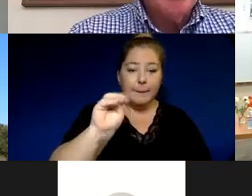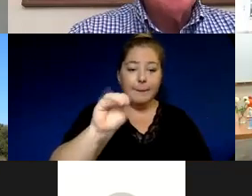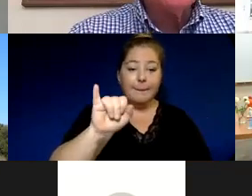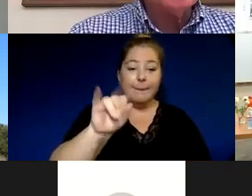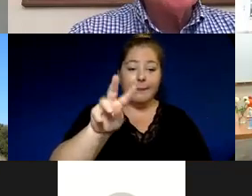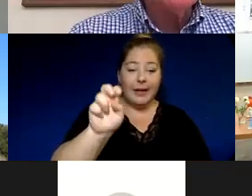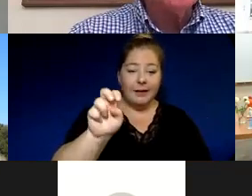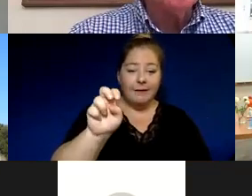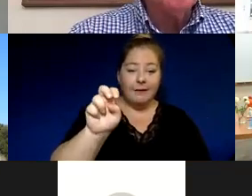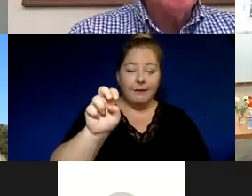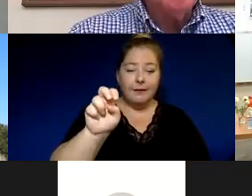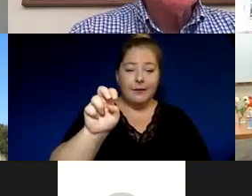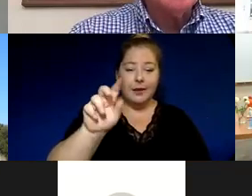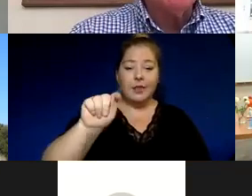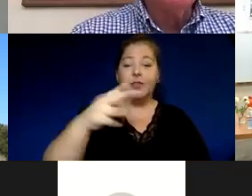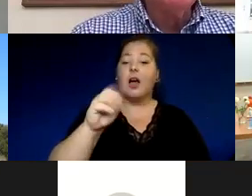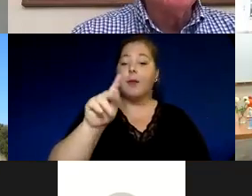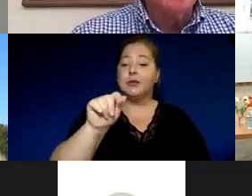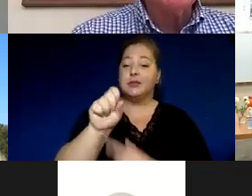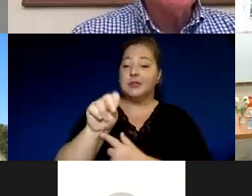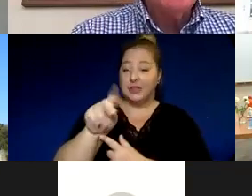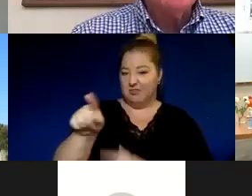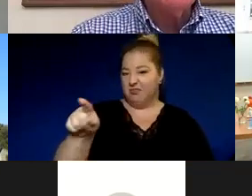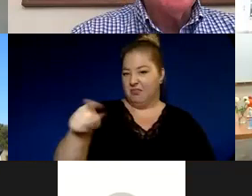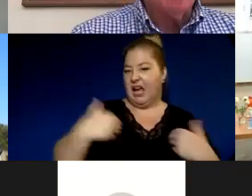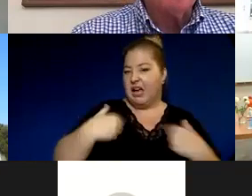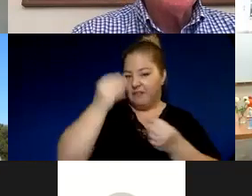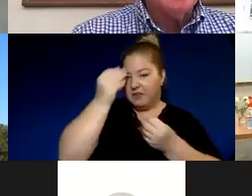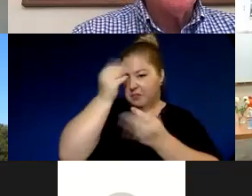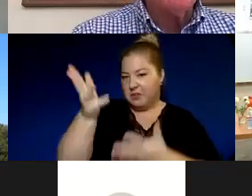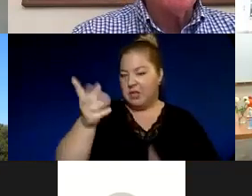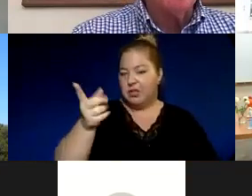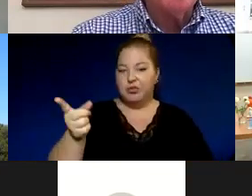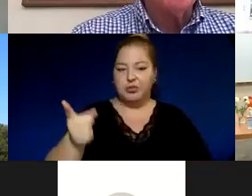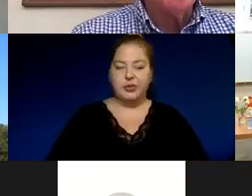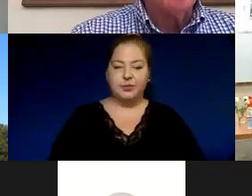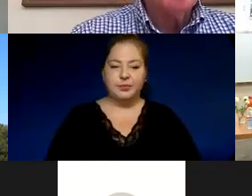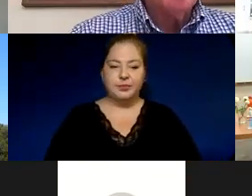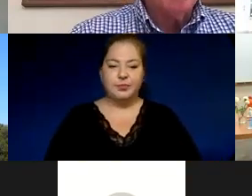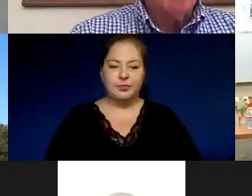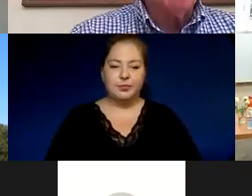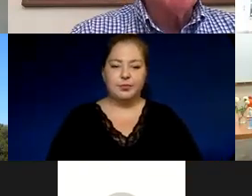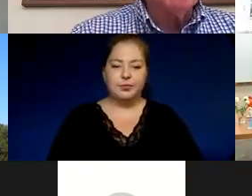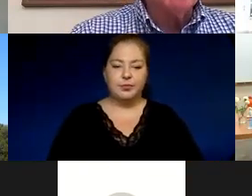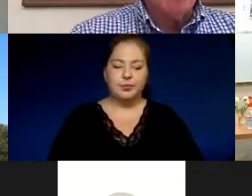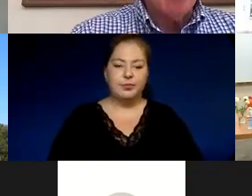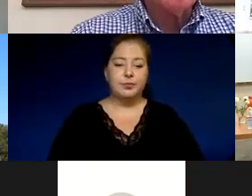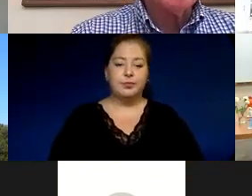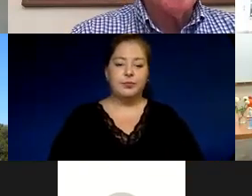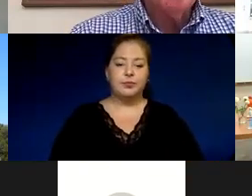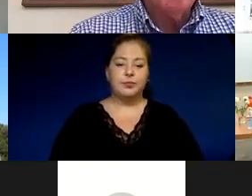página en el gobierno, y bueno, nosotros se las podemos enviar. Que esto serviría de un plan, una guía para